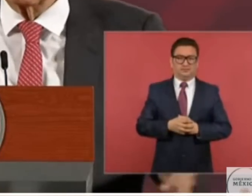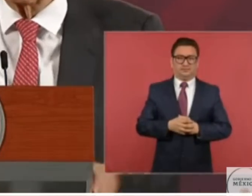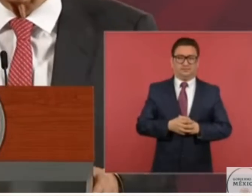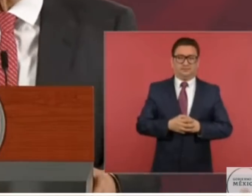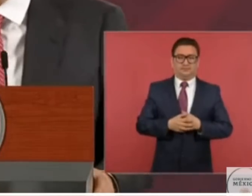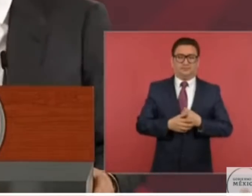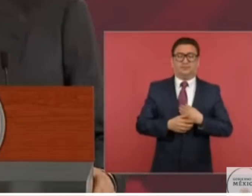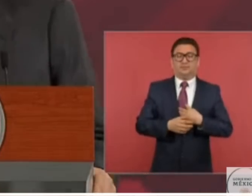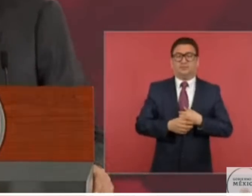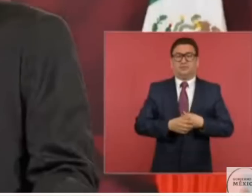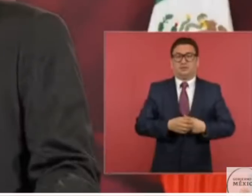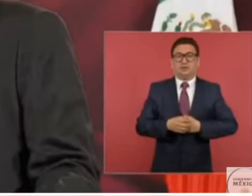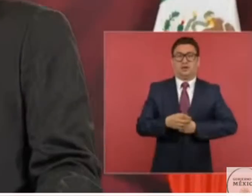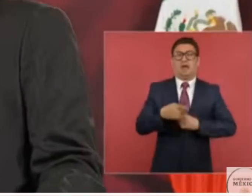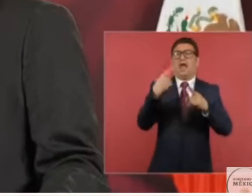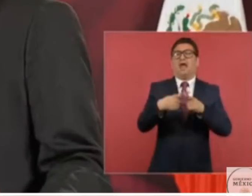los viene-viene